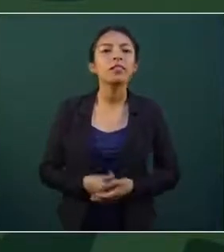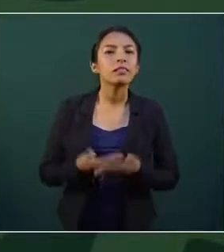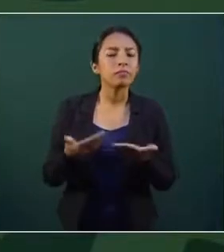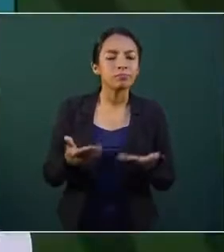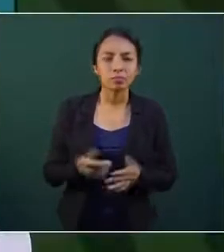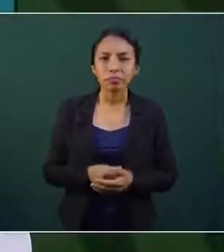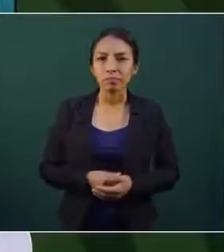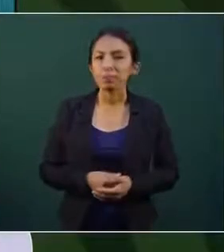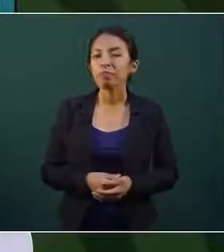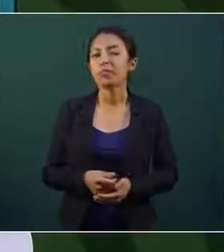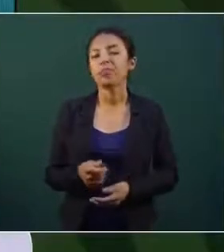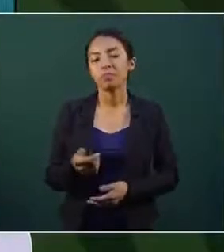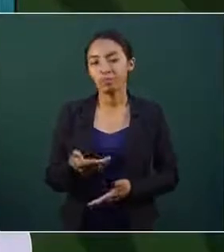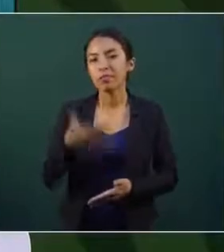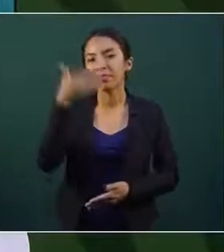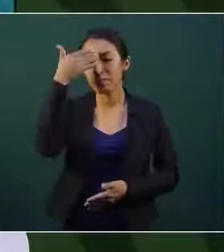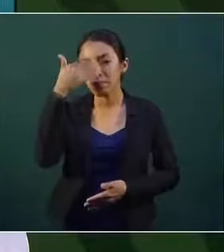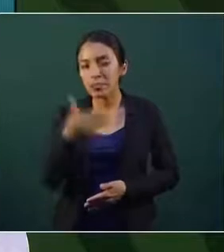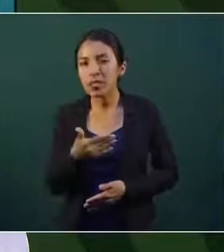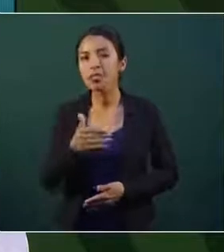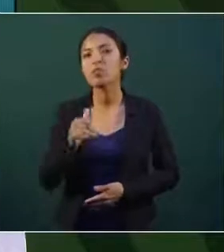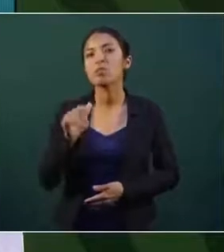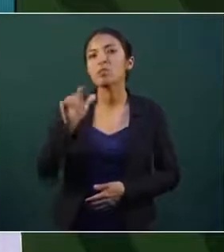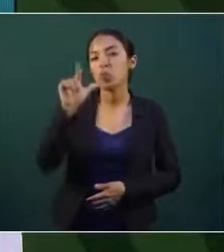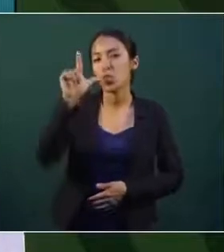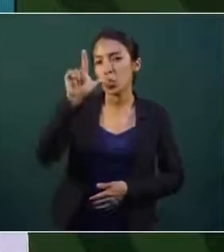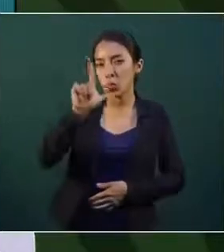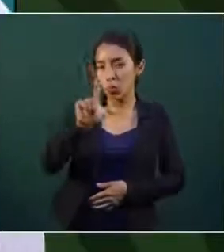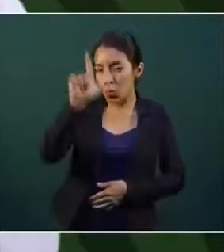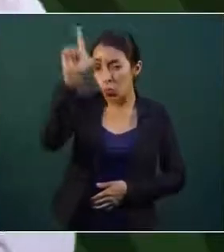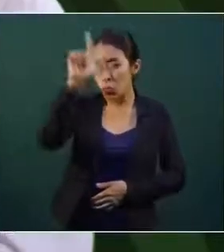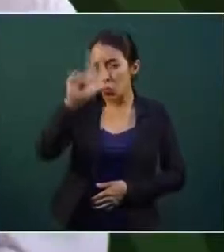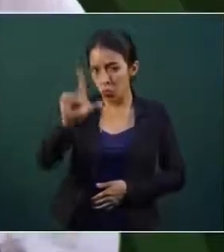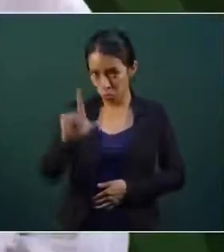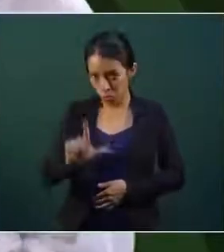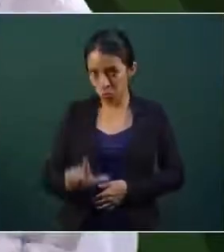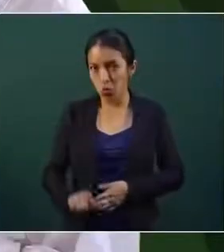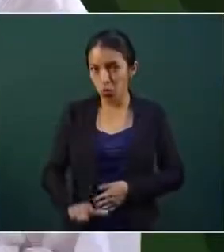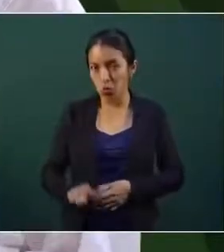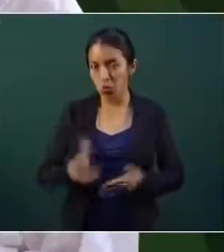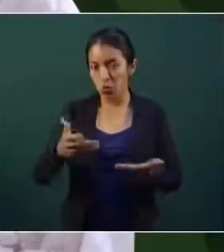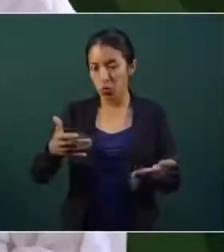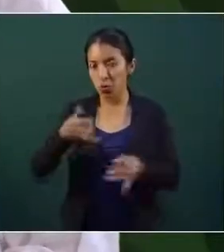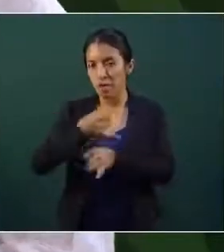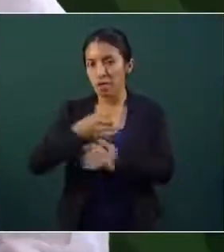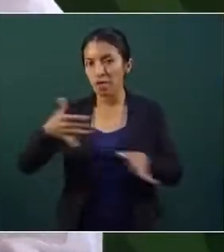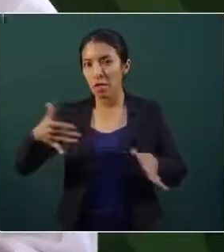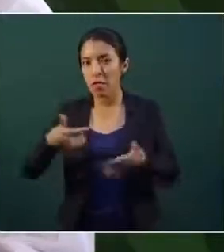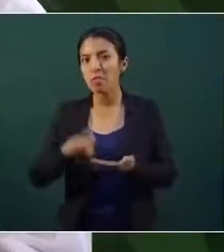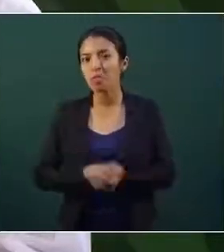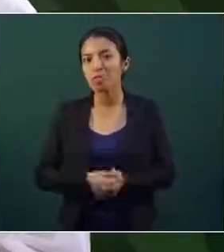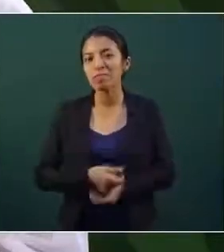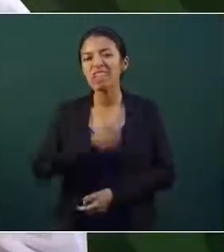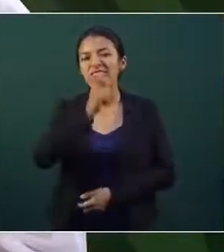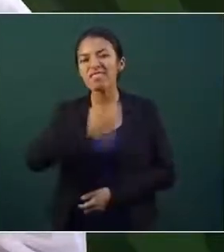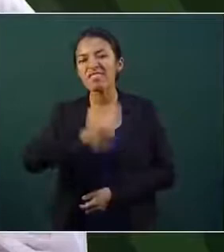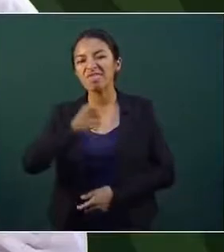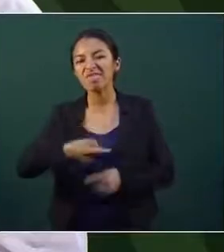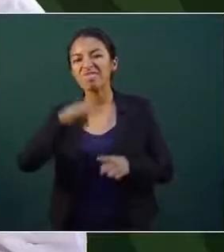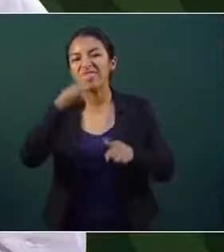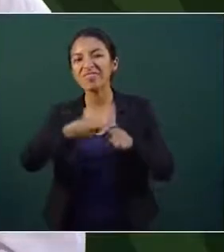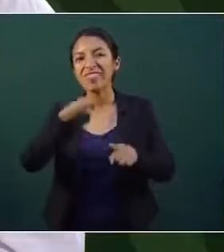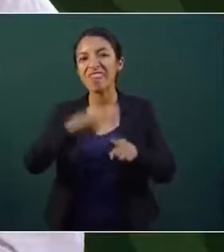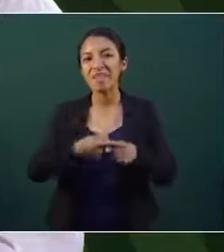Como todos los lunes, también se va a informar acerca de quién es quién en los precios de los